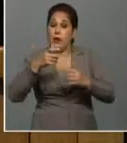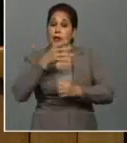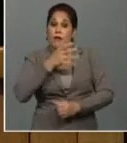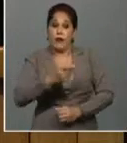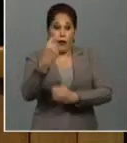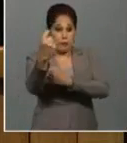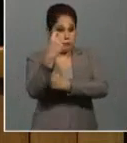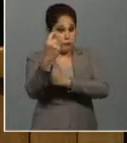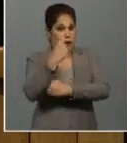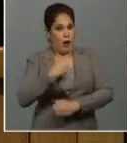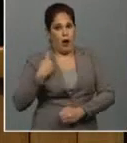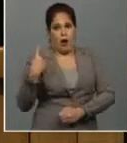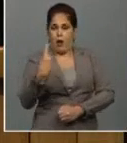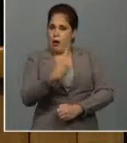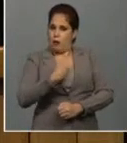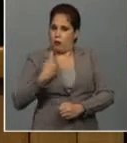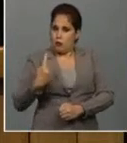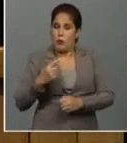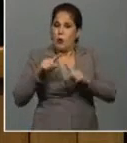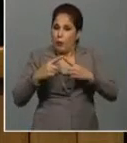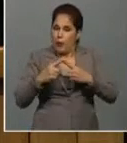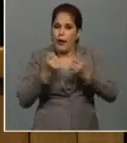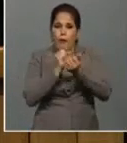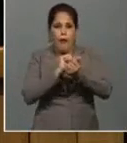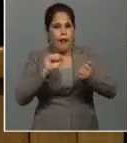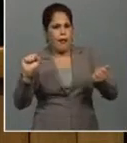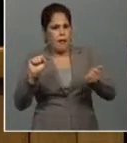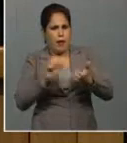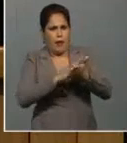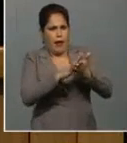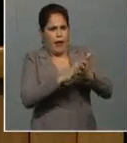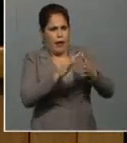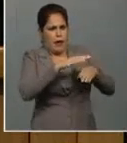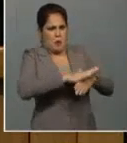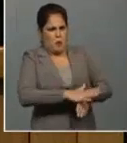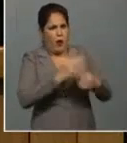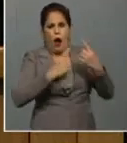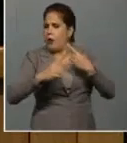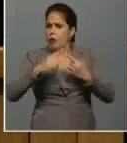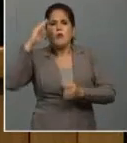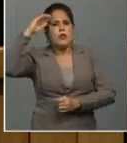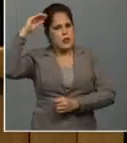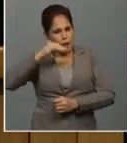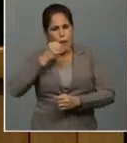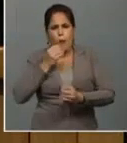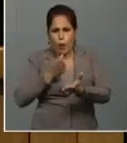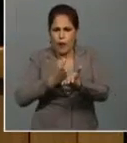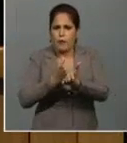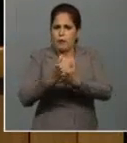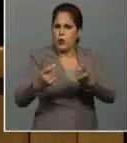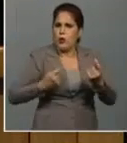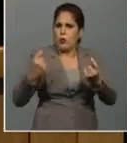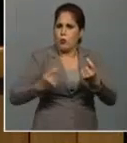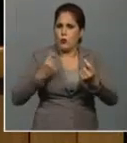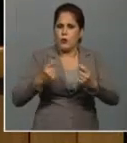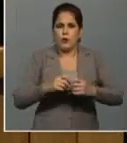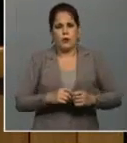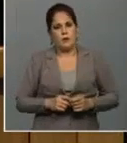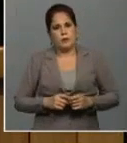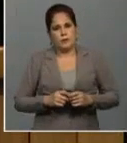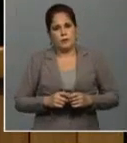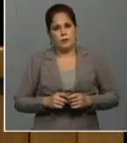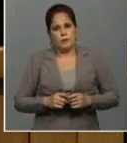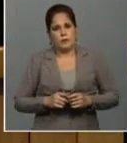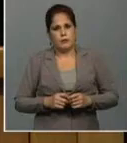legó el líder invicto de esta proeza pero libres de ataduras rígidas y conscientes de los posibles equívocos que entraña hacer